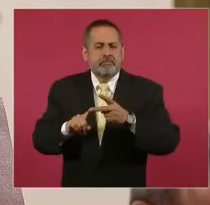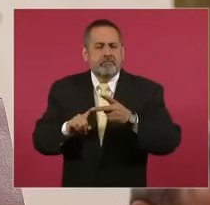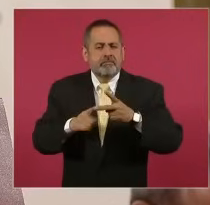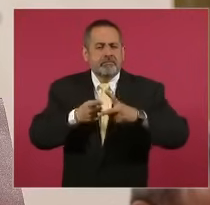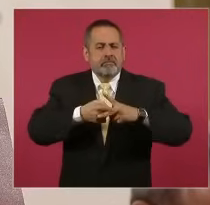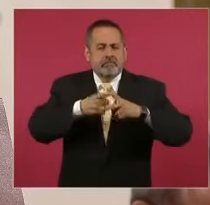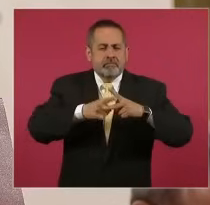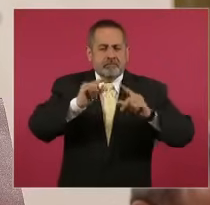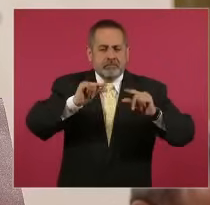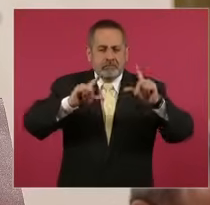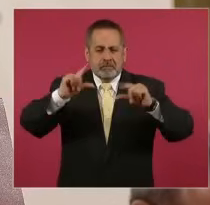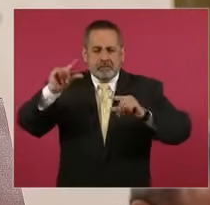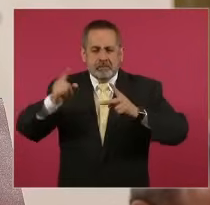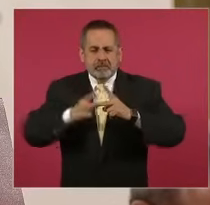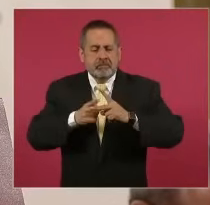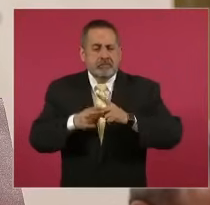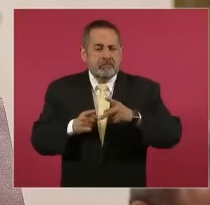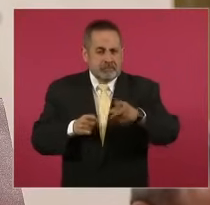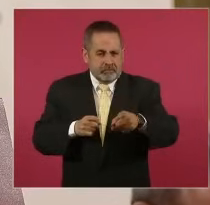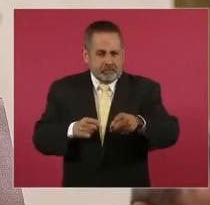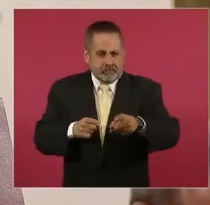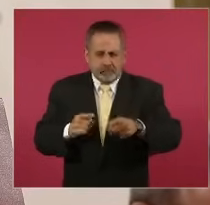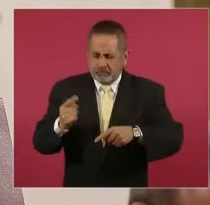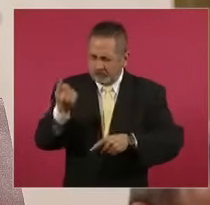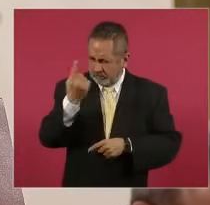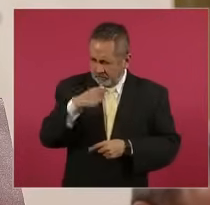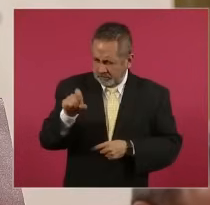gráfica de los